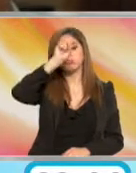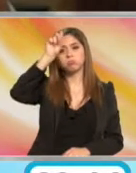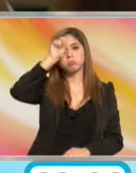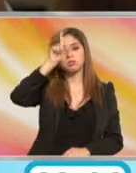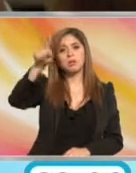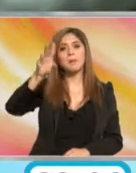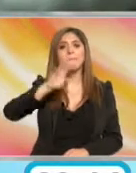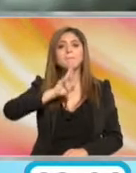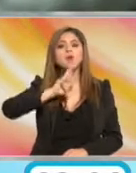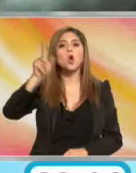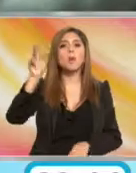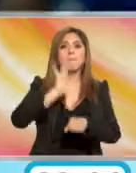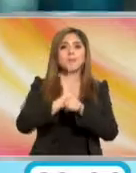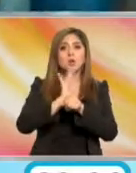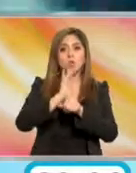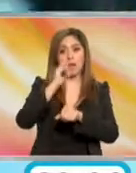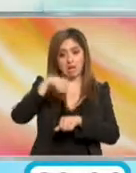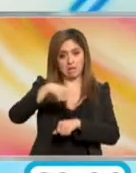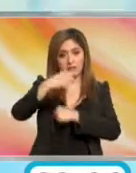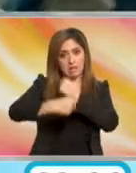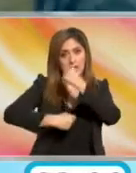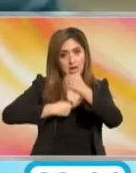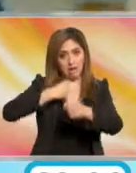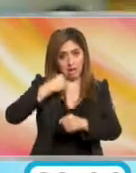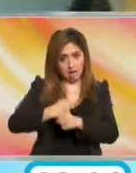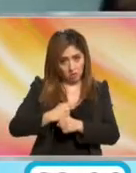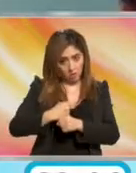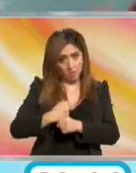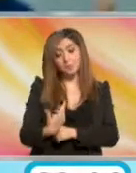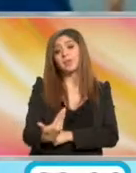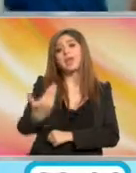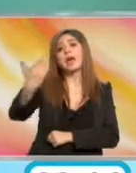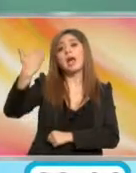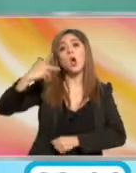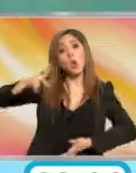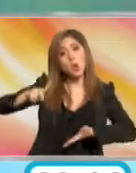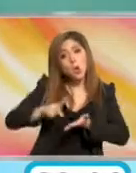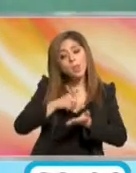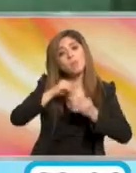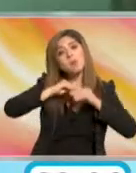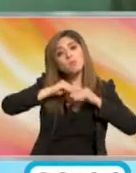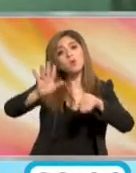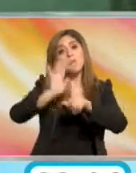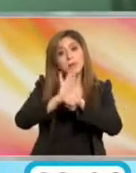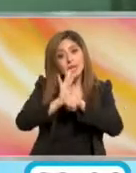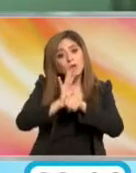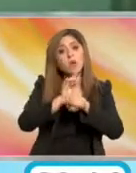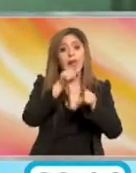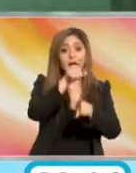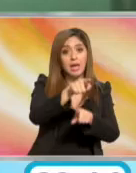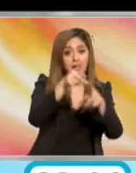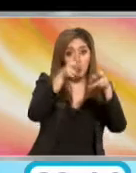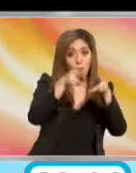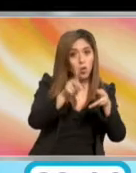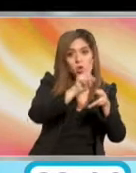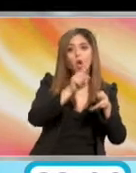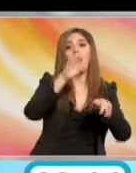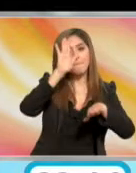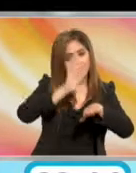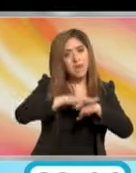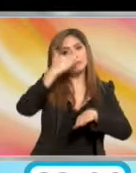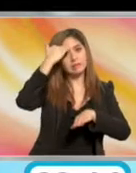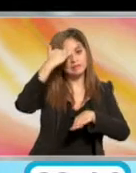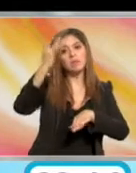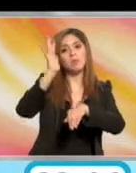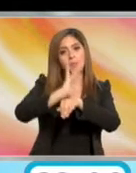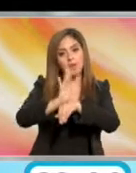mejor película del año. De hecho, hubo una especie de reestreno y extendieron los cines en Qué donde se puede bueno. ver la película. Entonces, La mejor